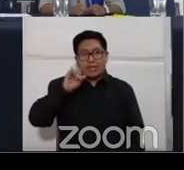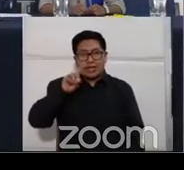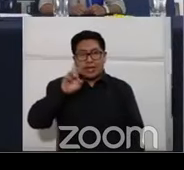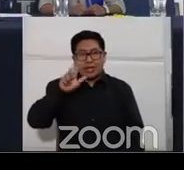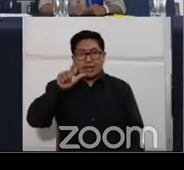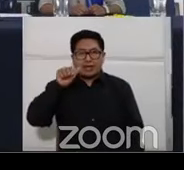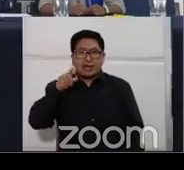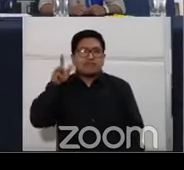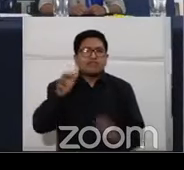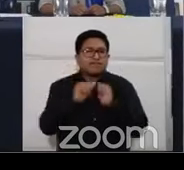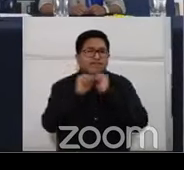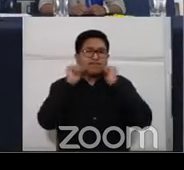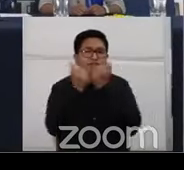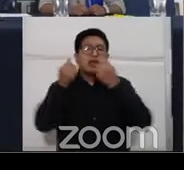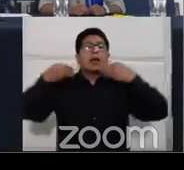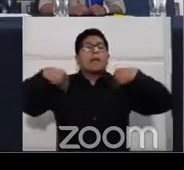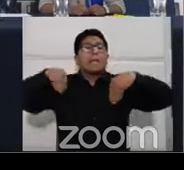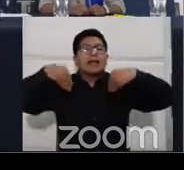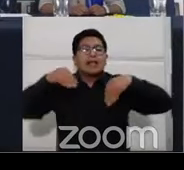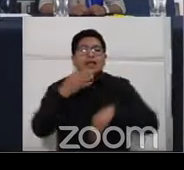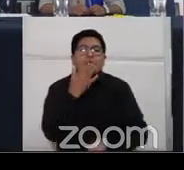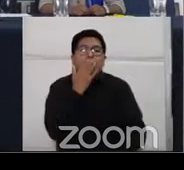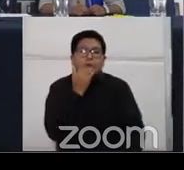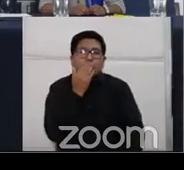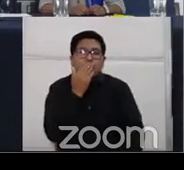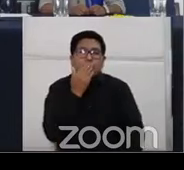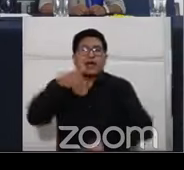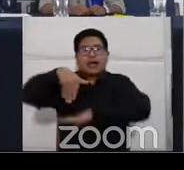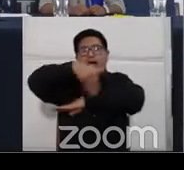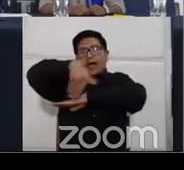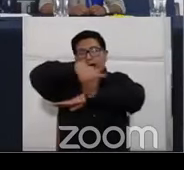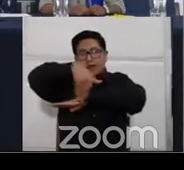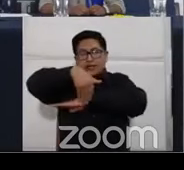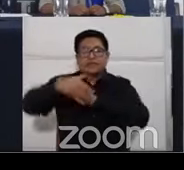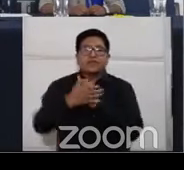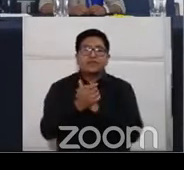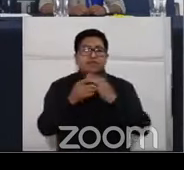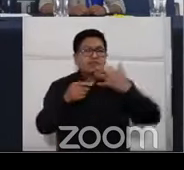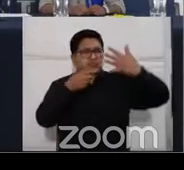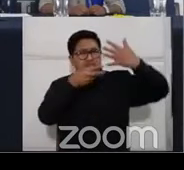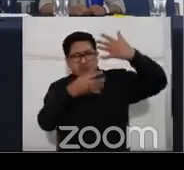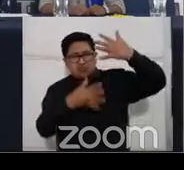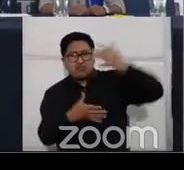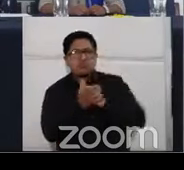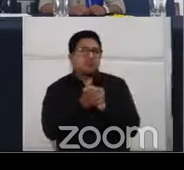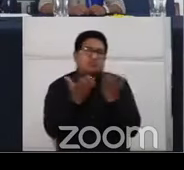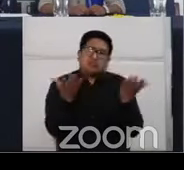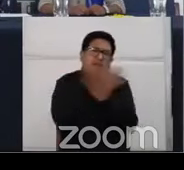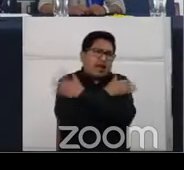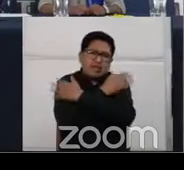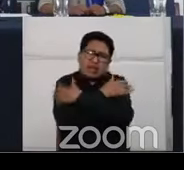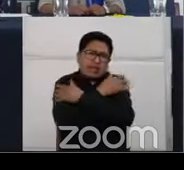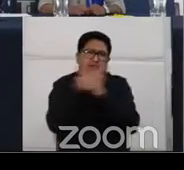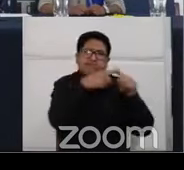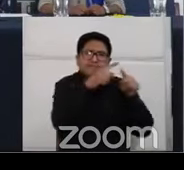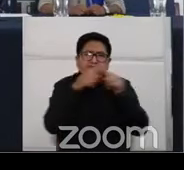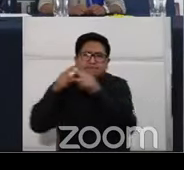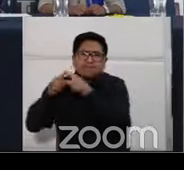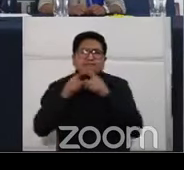de vendedores de dulces y caramelos en la calle como también a todos los miembros de las realizaciones de niñas niños y